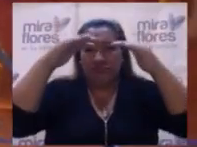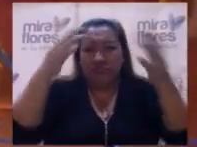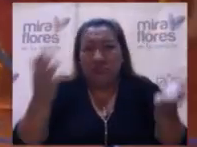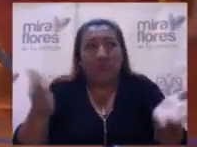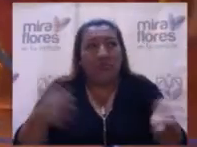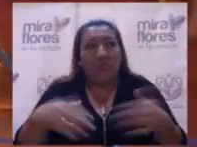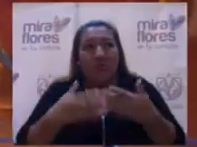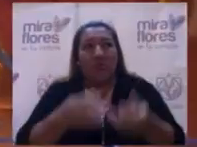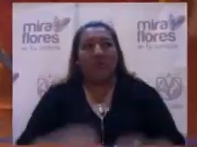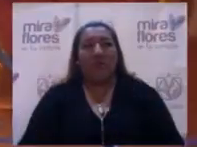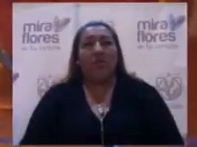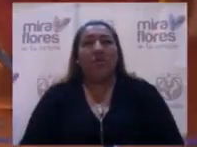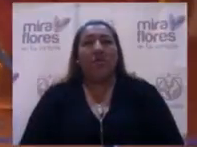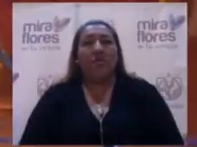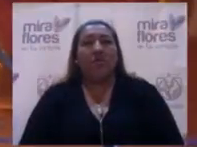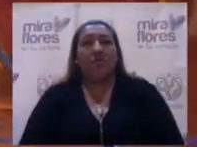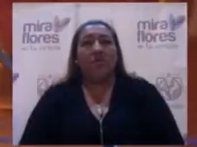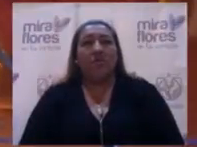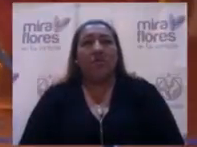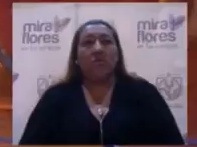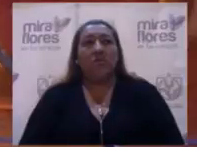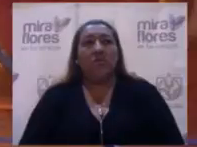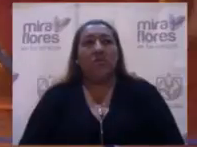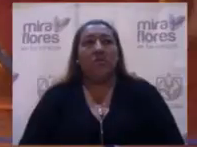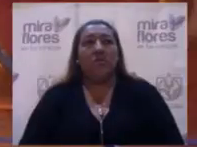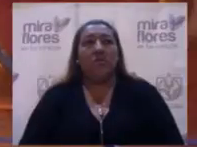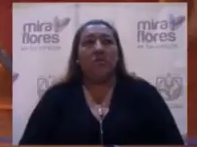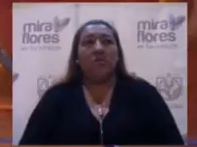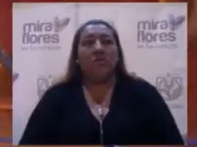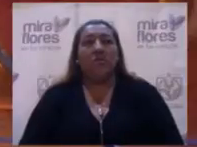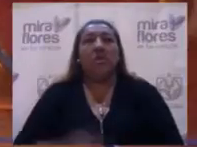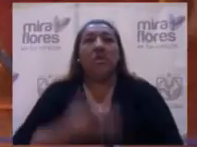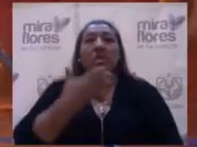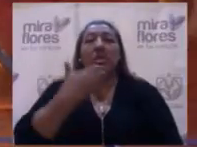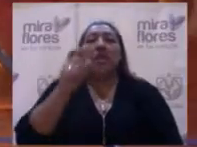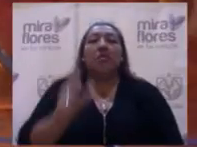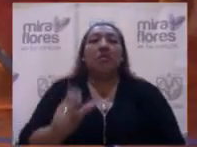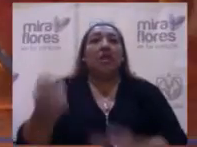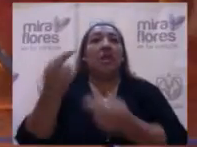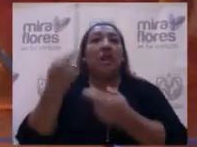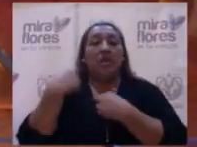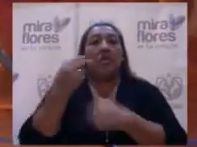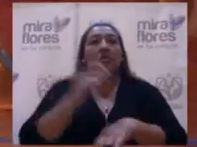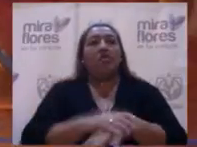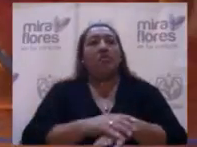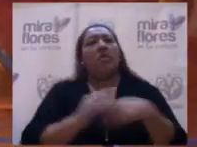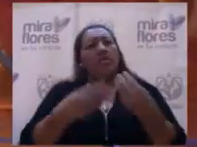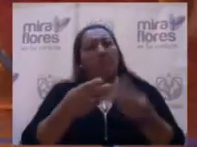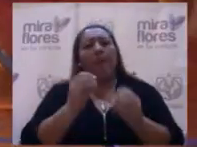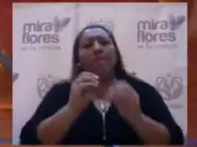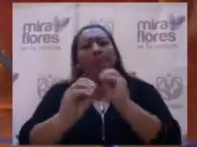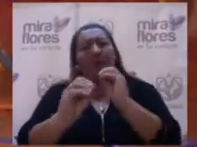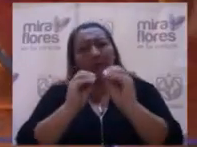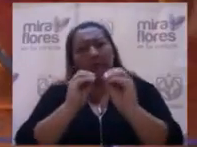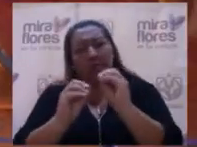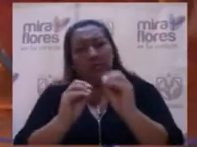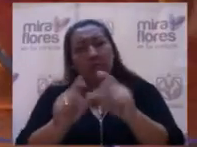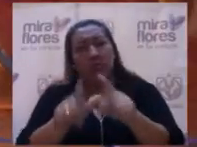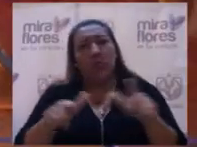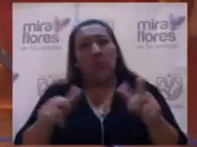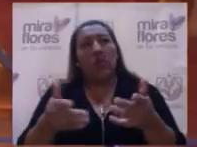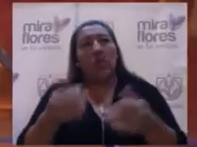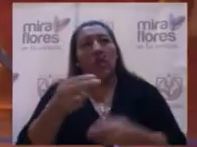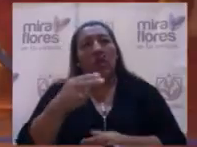podrá darle mantenimiento, y sugiero al funcionario encargado que por favor vea ese tema de darle mantenimiento al área donde están,